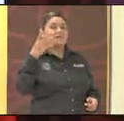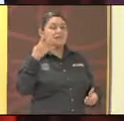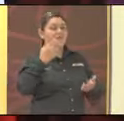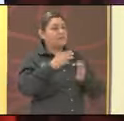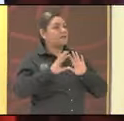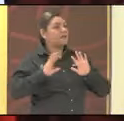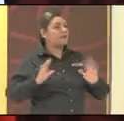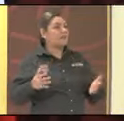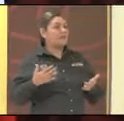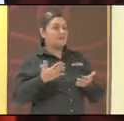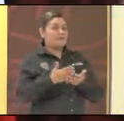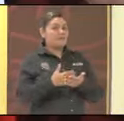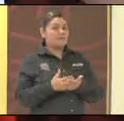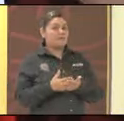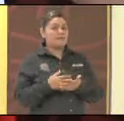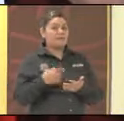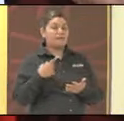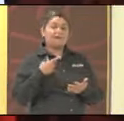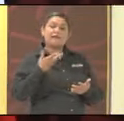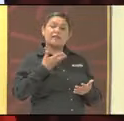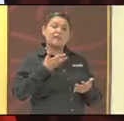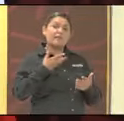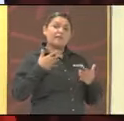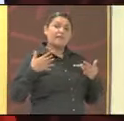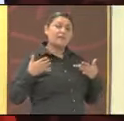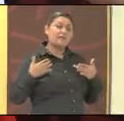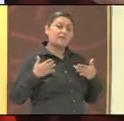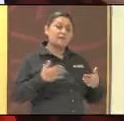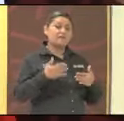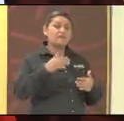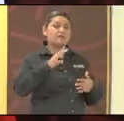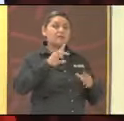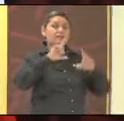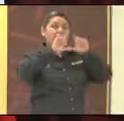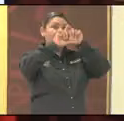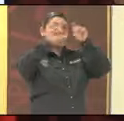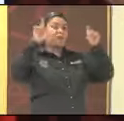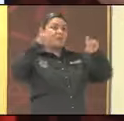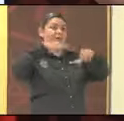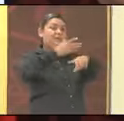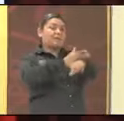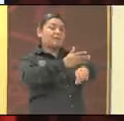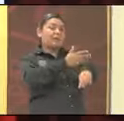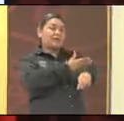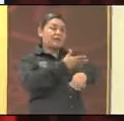por lo pronto. Y se van a tener que correr. El señalamiento que puso Ciudad Madero lo va